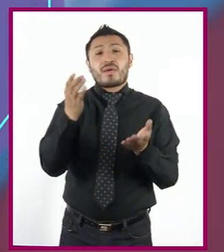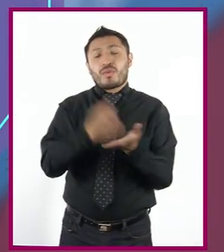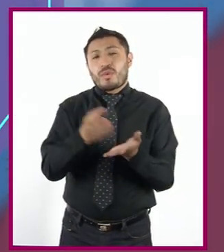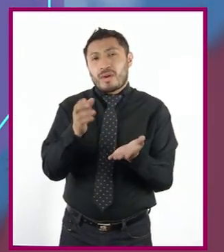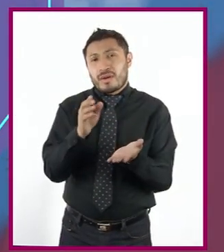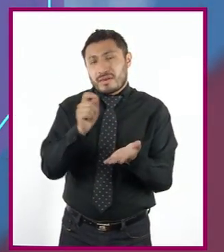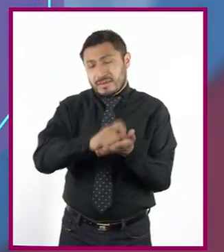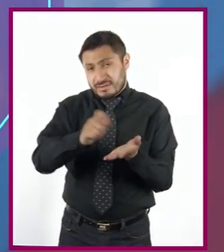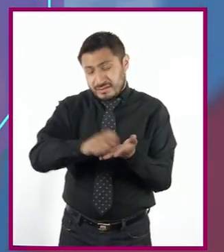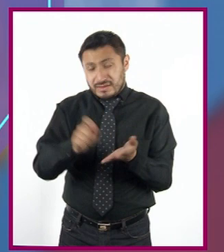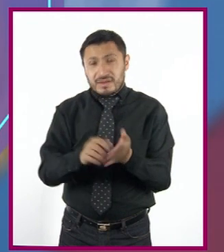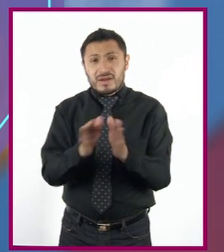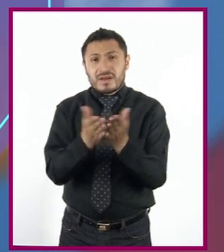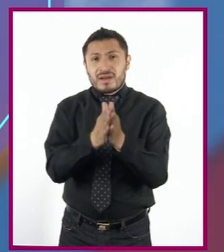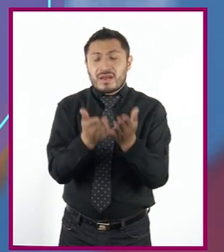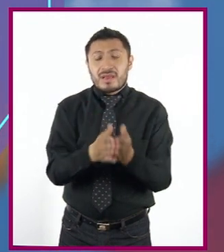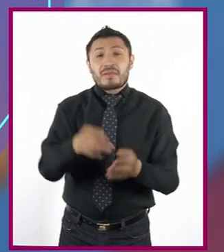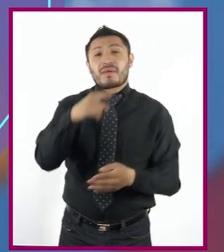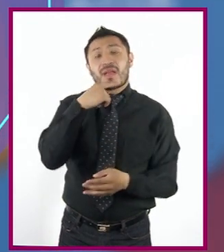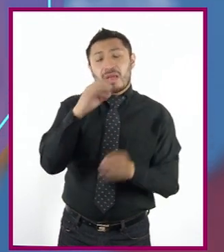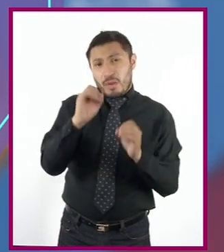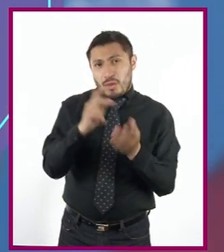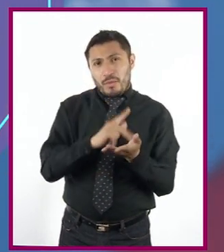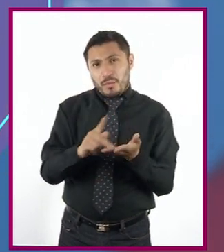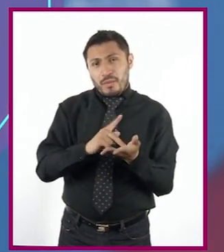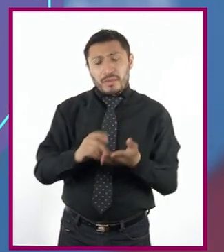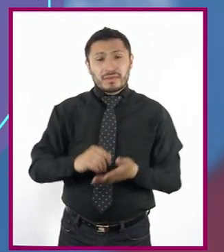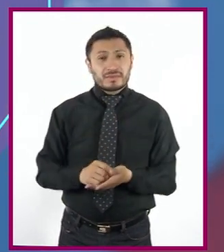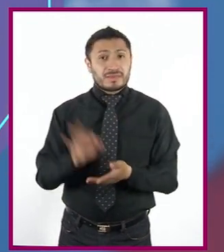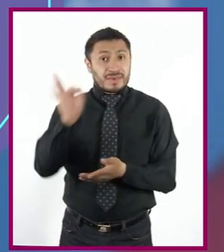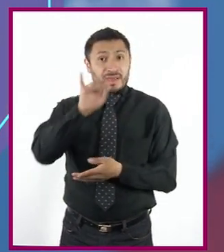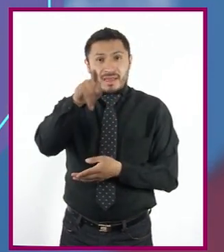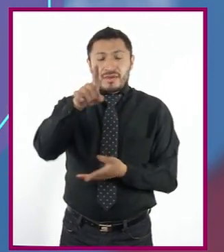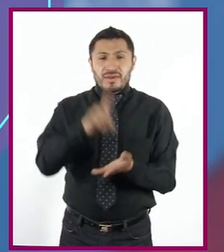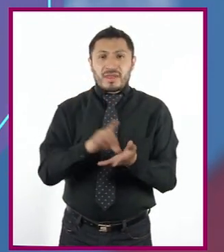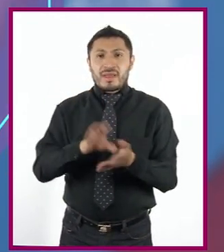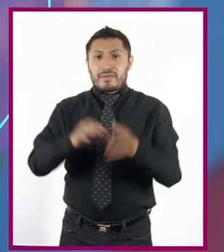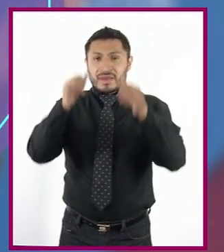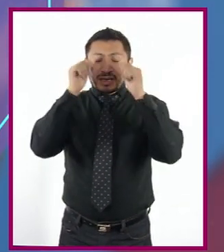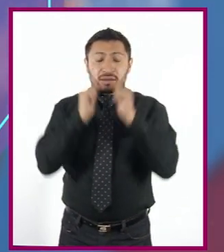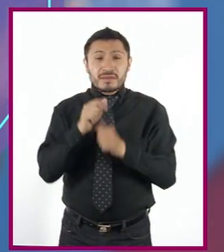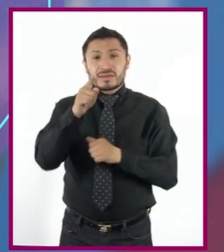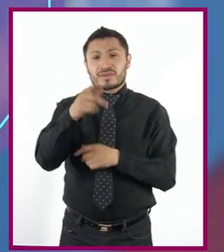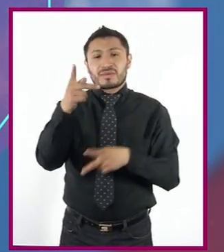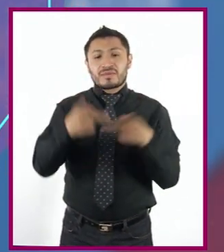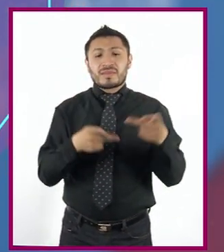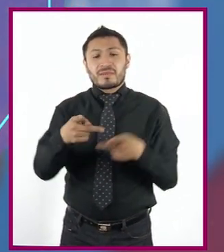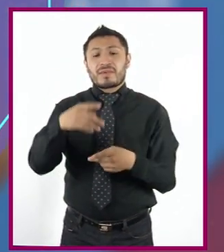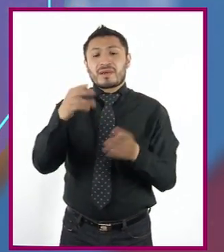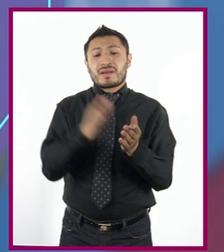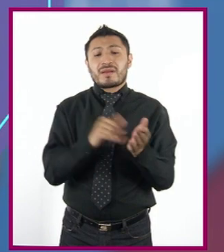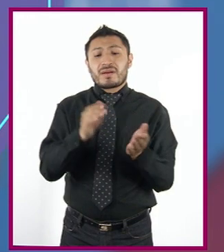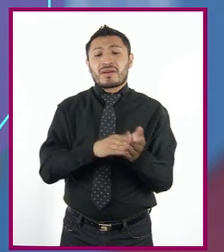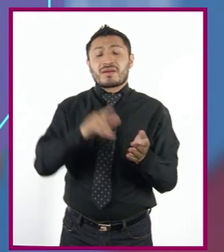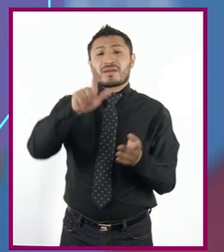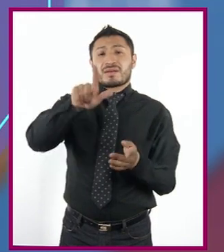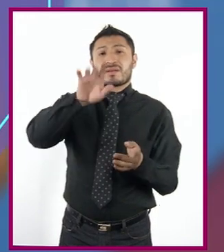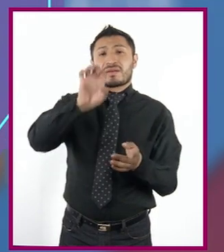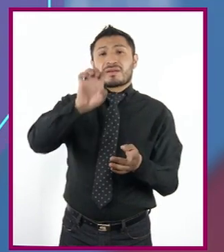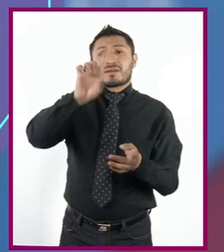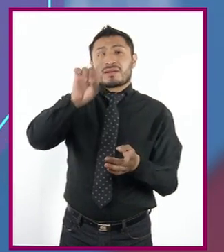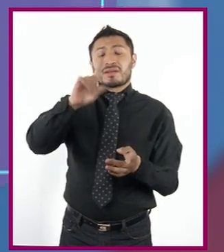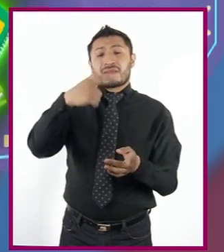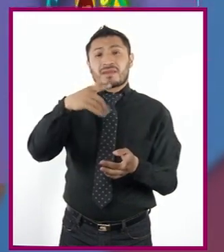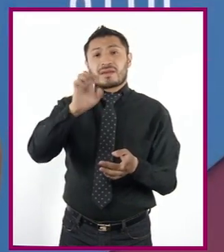su libro de texto y lápiz o bolígrafo. Si tienen discapacidad visual, preparen las hojas Ledger, el punzón y